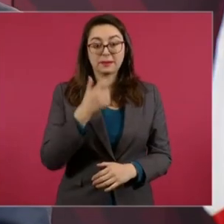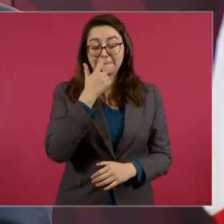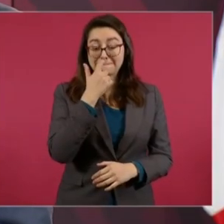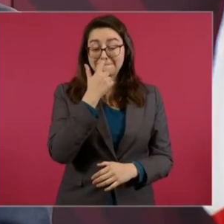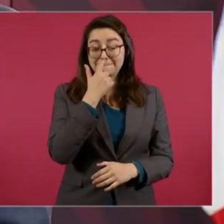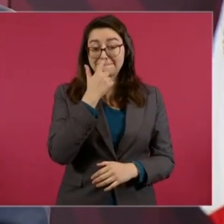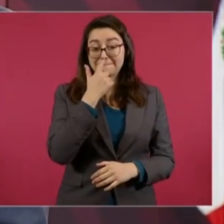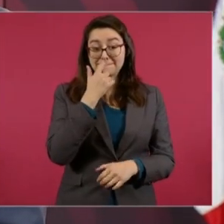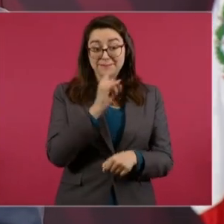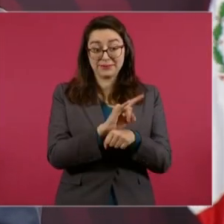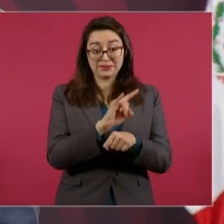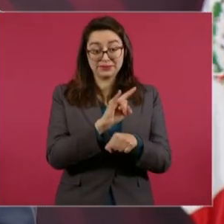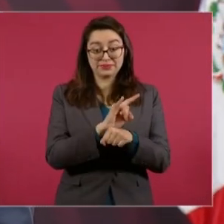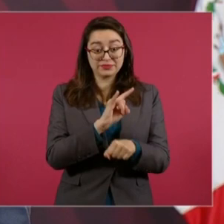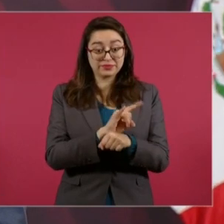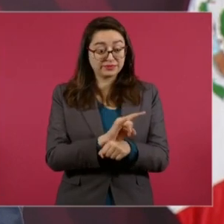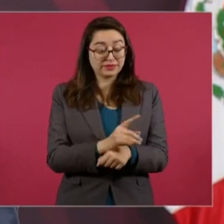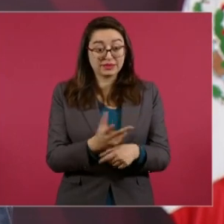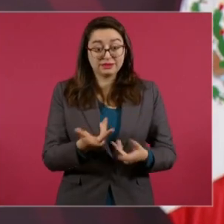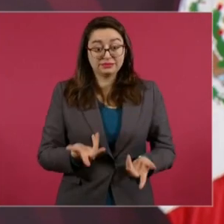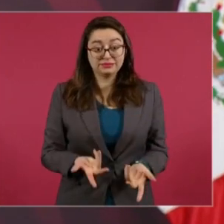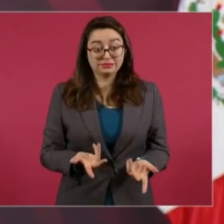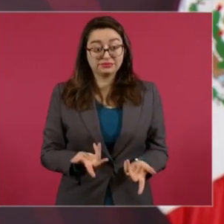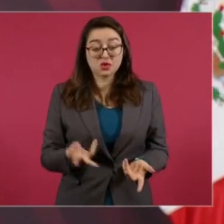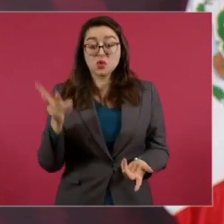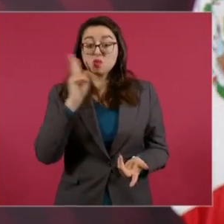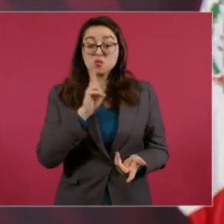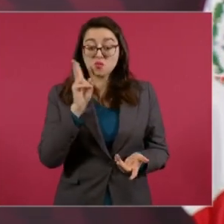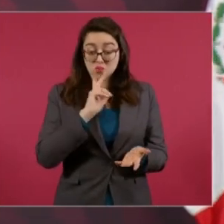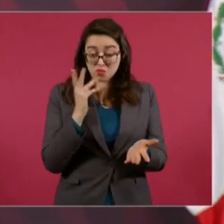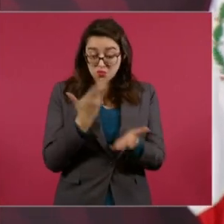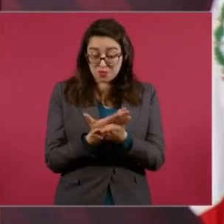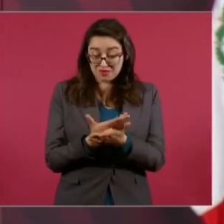Todo un montaje, sin ninguna prueba.